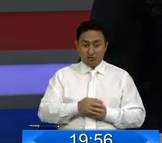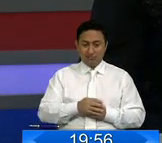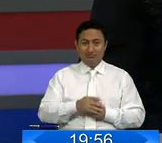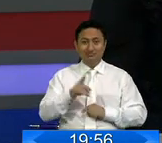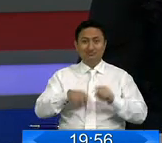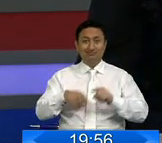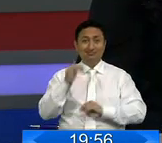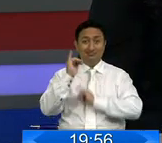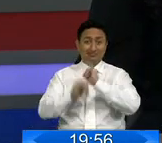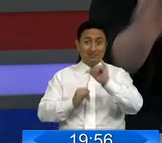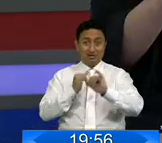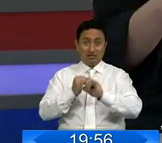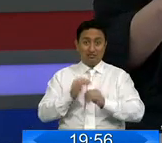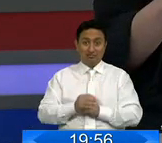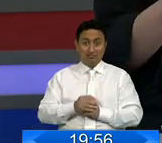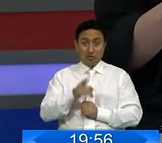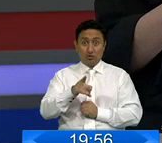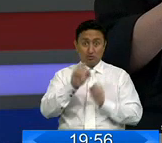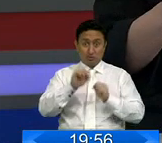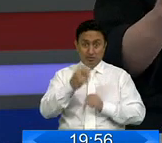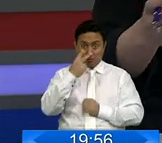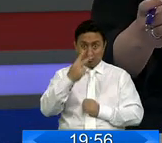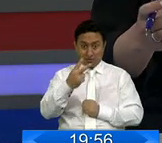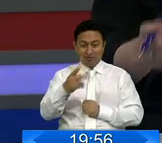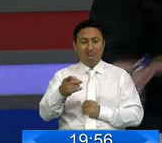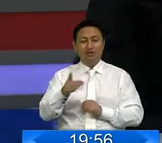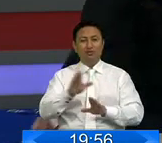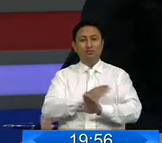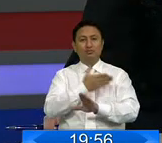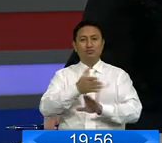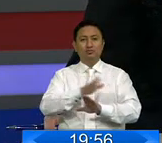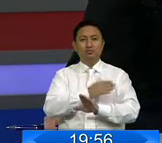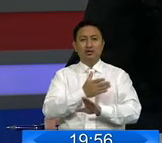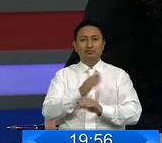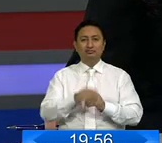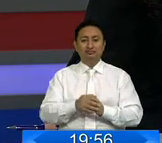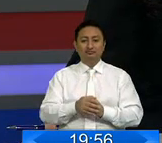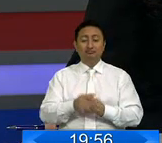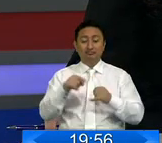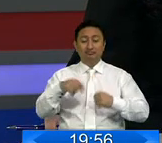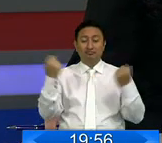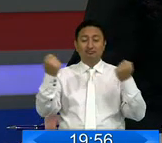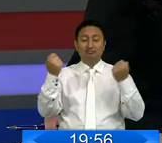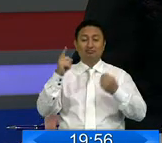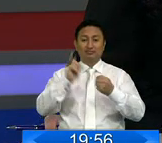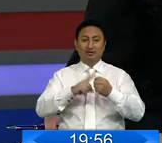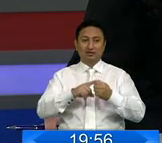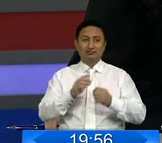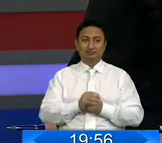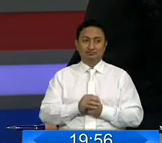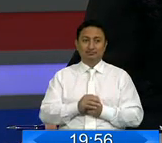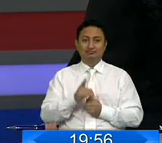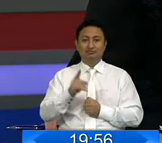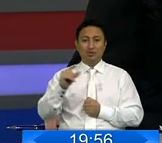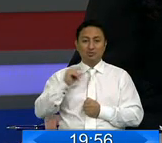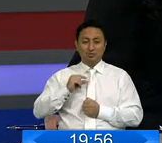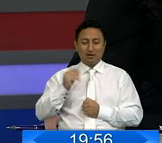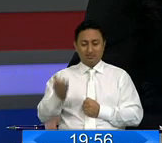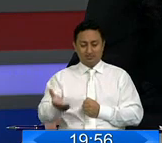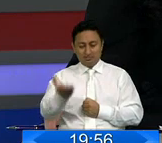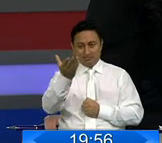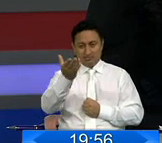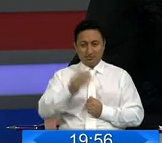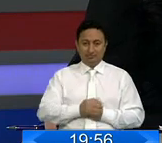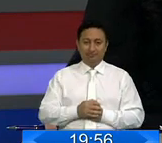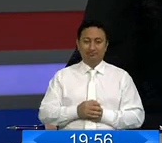incluso en el exterior. Usted podrá apreciar su arte y puesta en escena en estas fiestas de Quito. Los detalles les